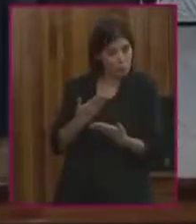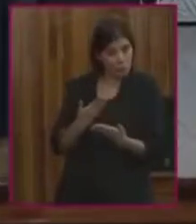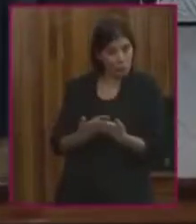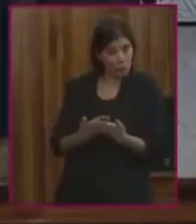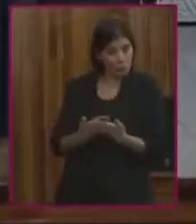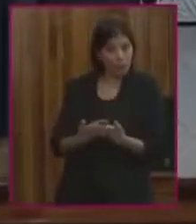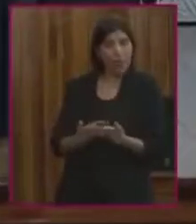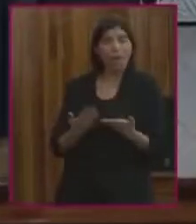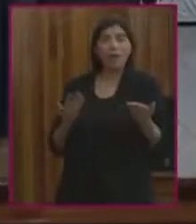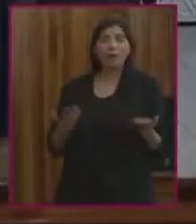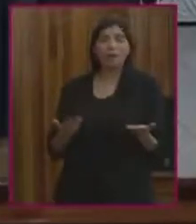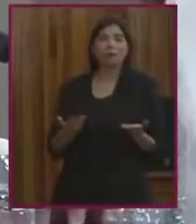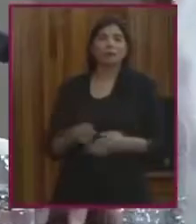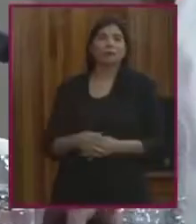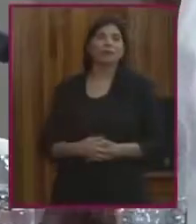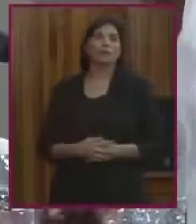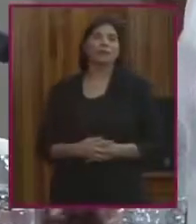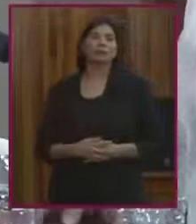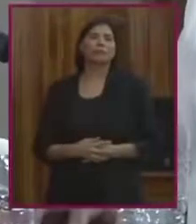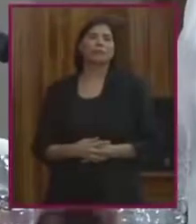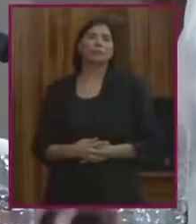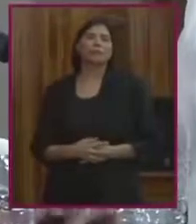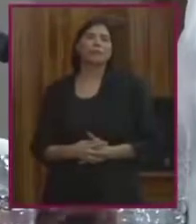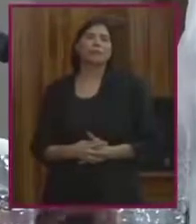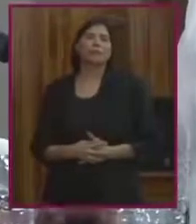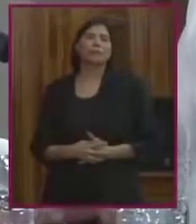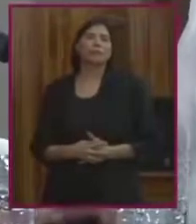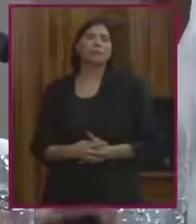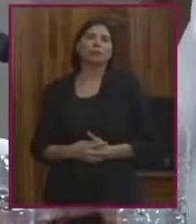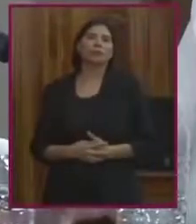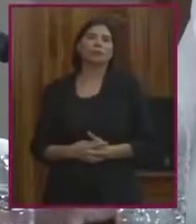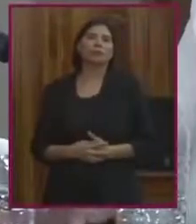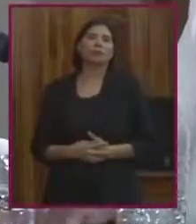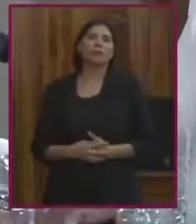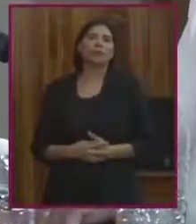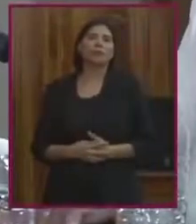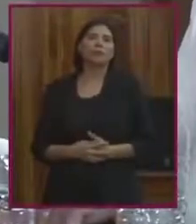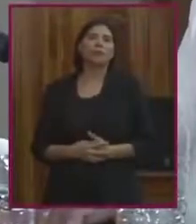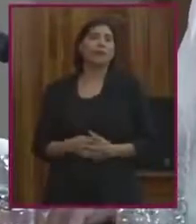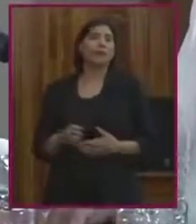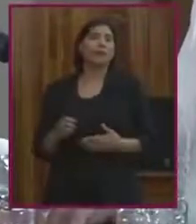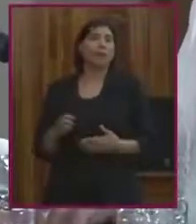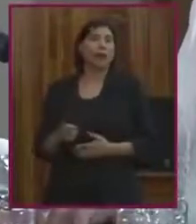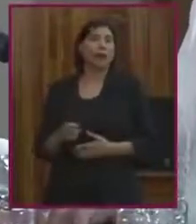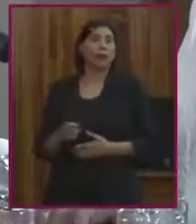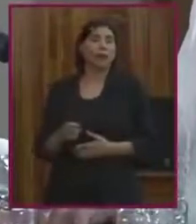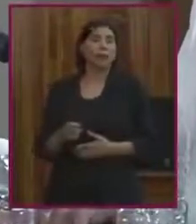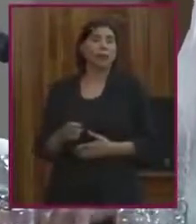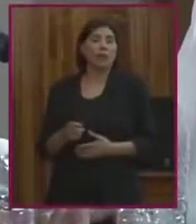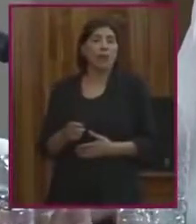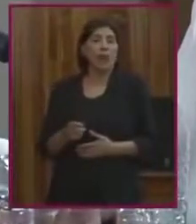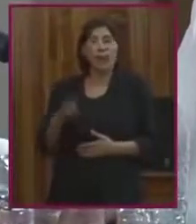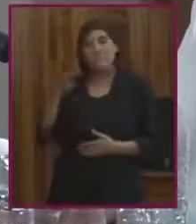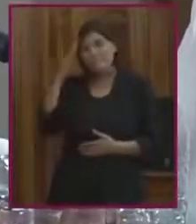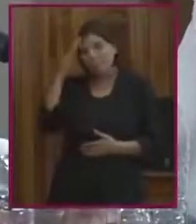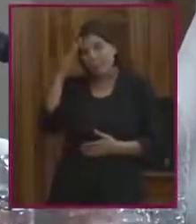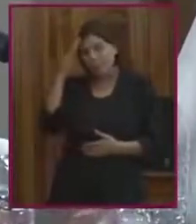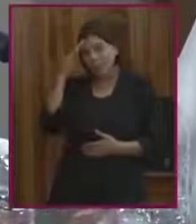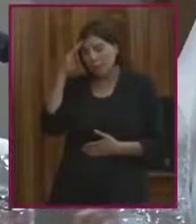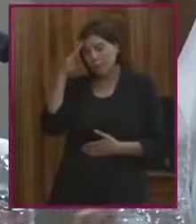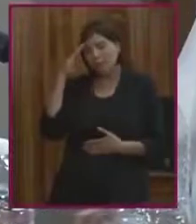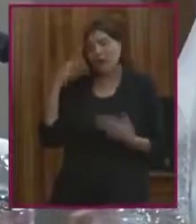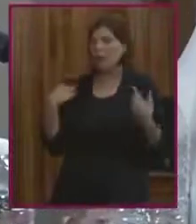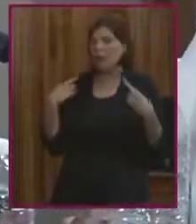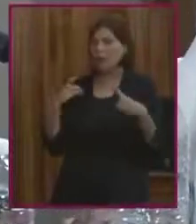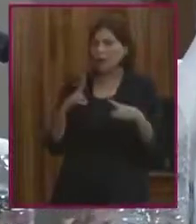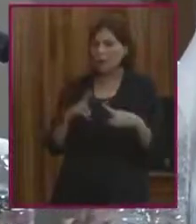que de verdad no se descuide a esta parte también humana del maestro, a esta parte de una